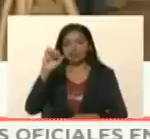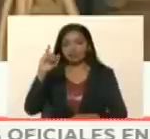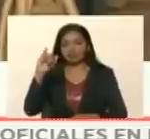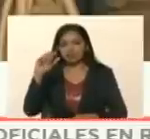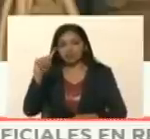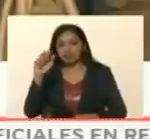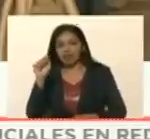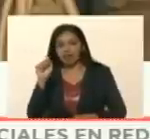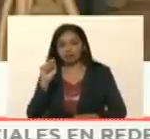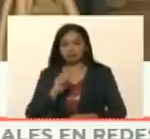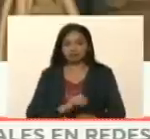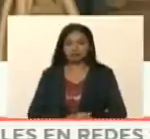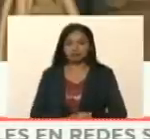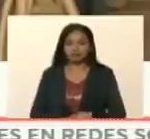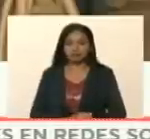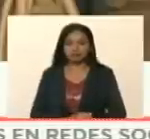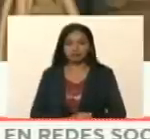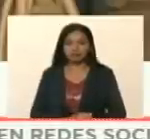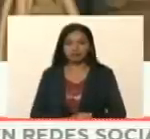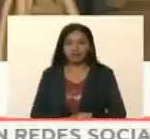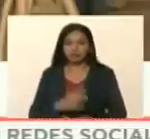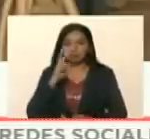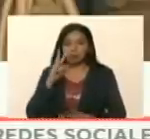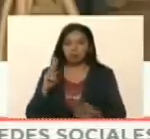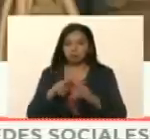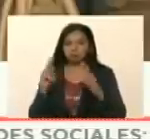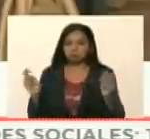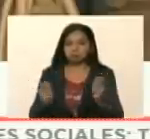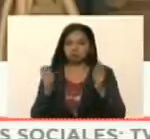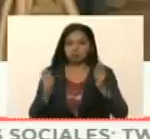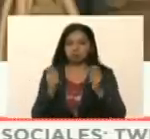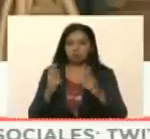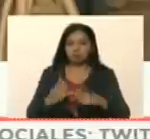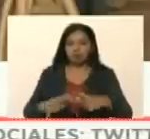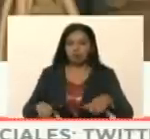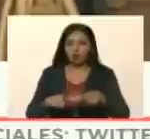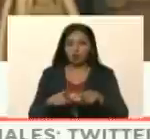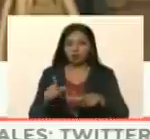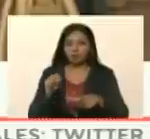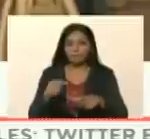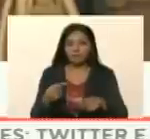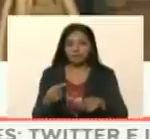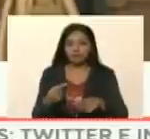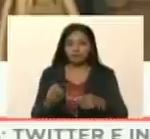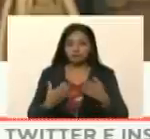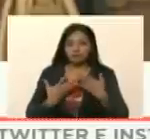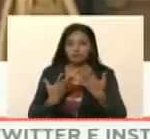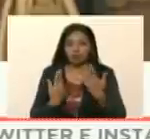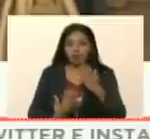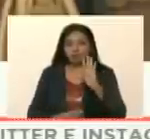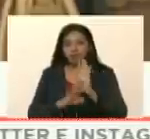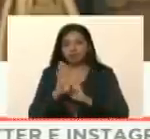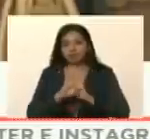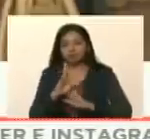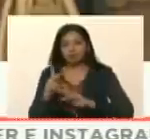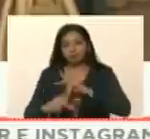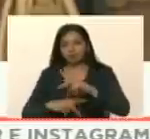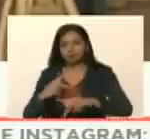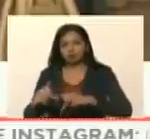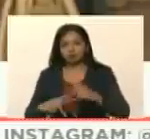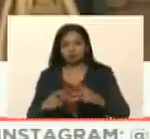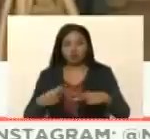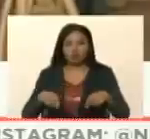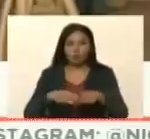Heredia. Vamos a ver el reimpulso de esta planta que busca incentivar el desarrollo de la producción primaria